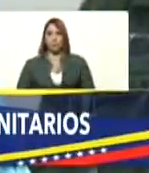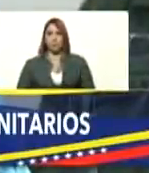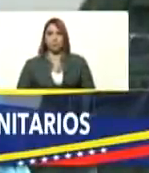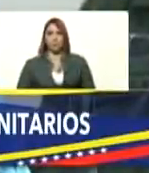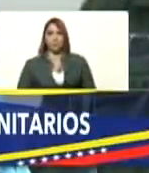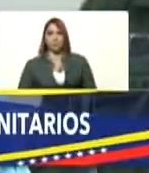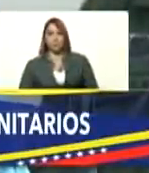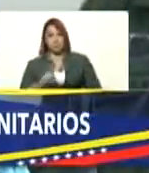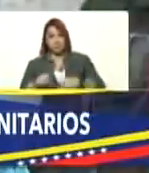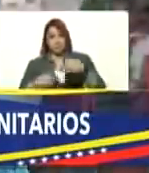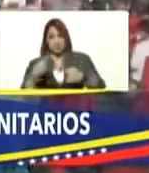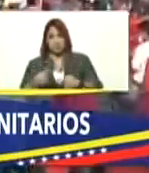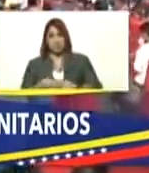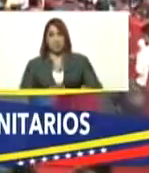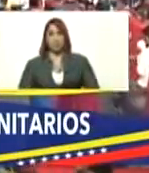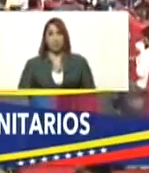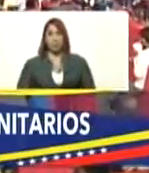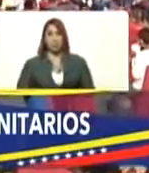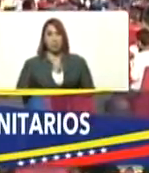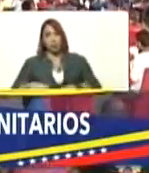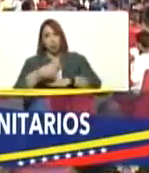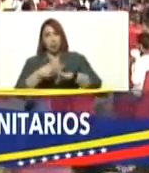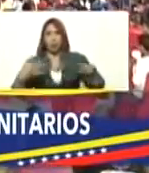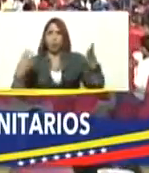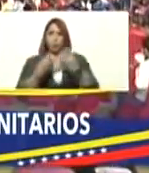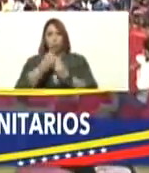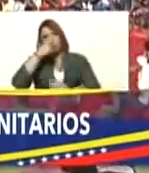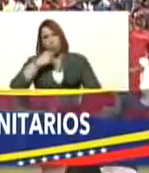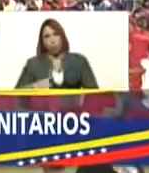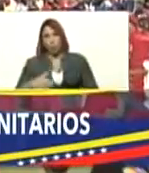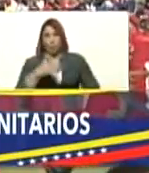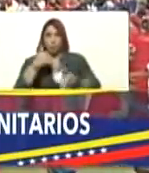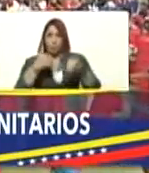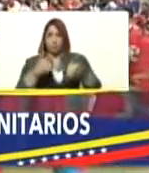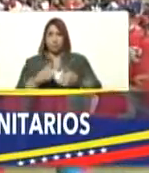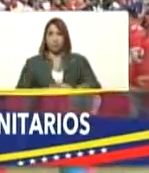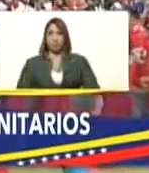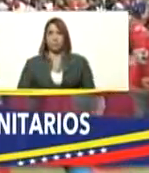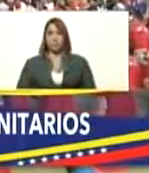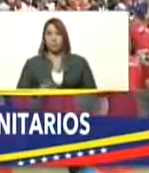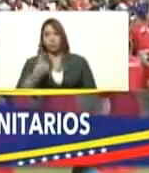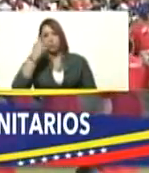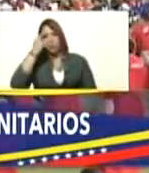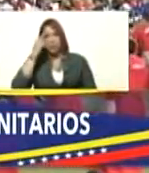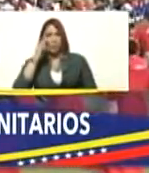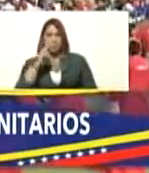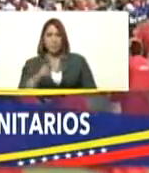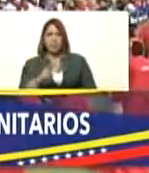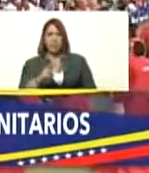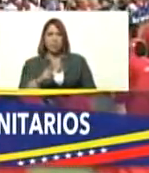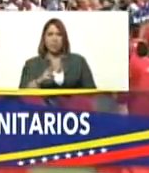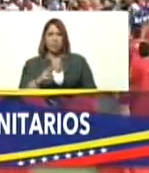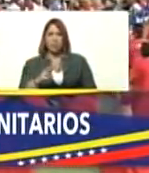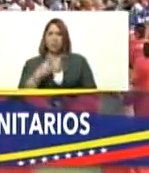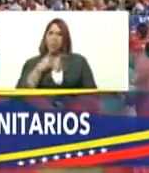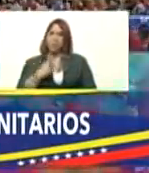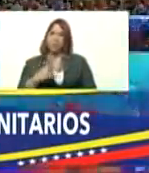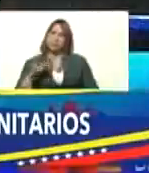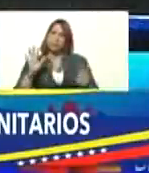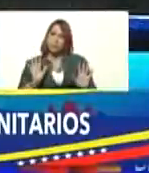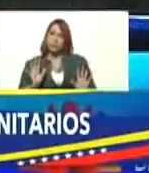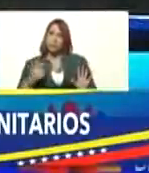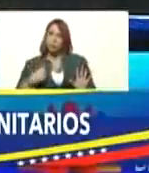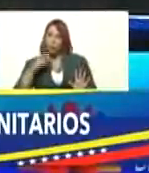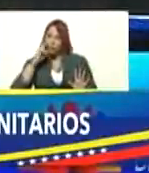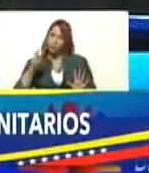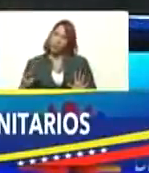Y luego gobernó con el pueblo muy bien. Y un día la vi y le dije, coño, vale, yo te estoy viendo